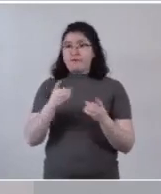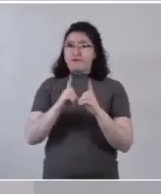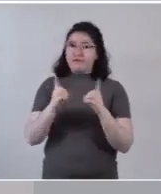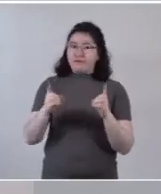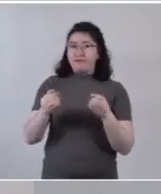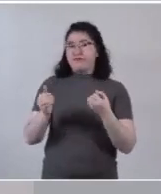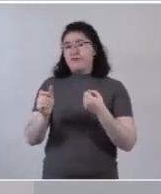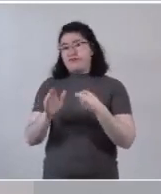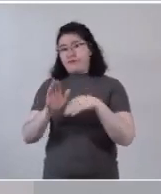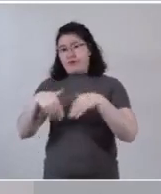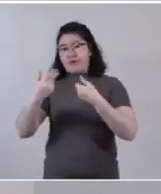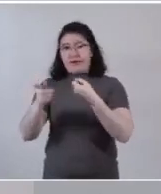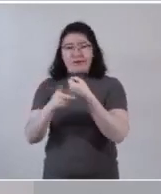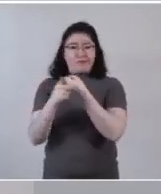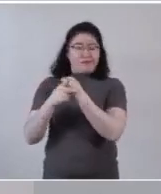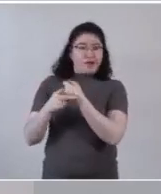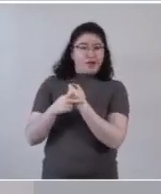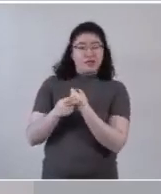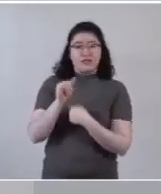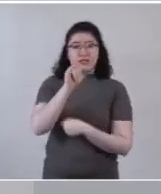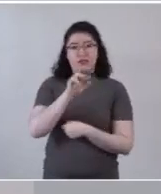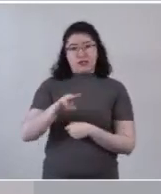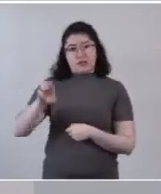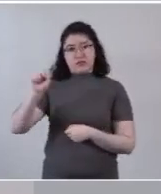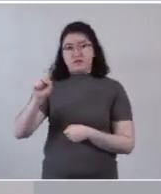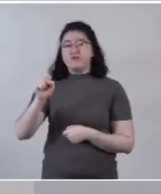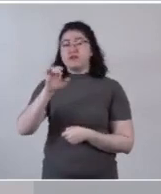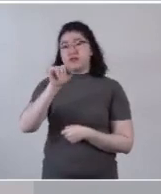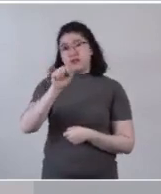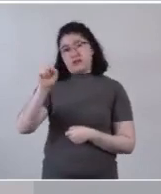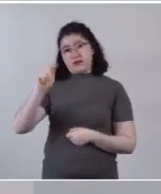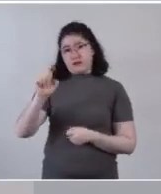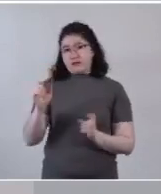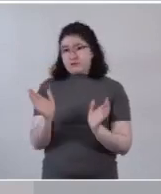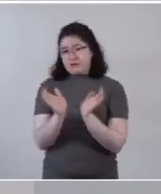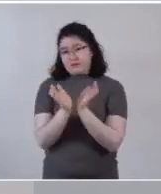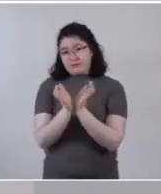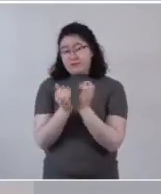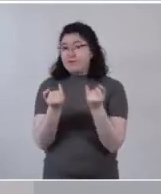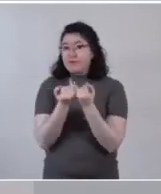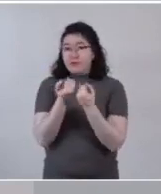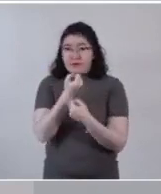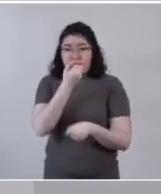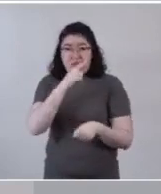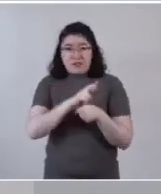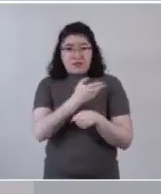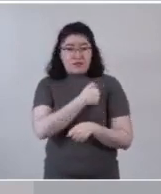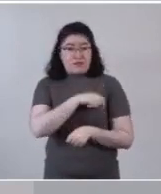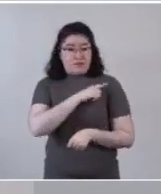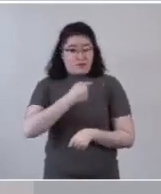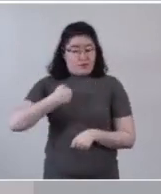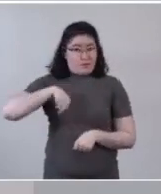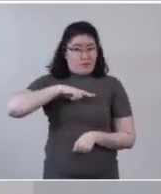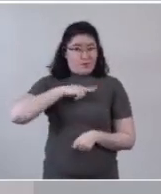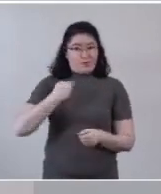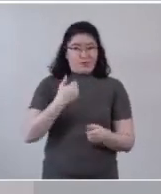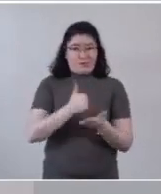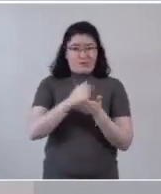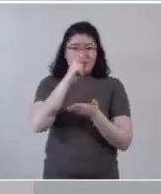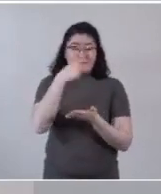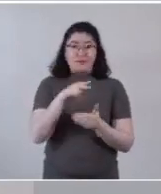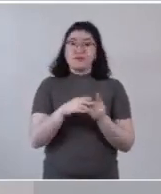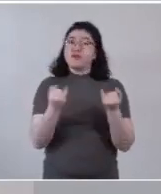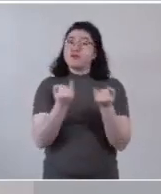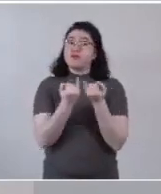participa el IMSS, participa el ISSSTE, nuestra propia Secretaría de Salud, Participa también la coordinación